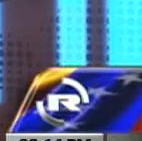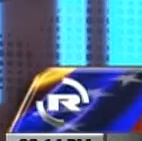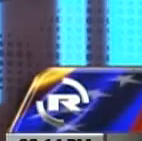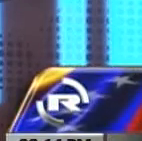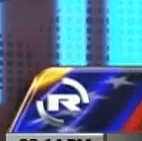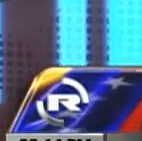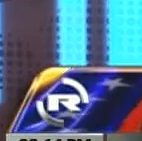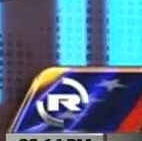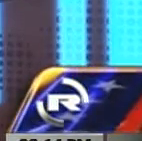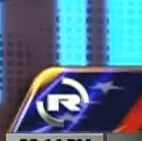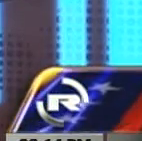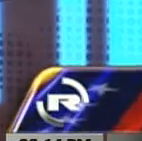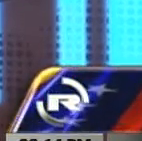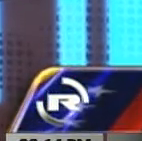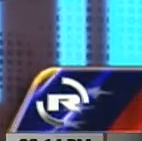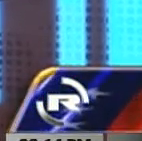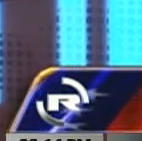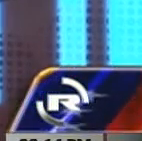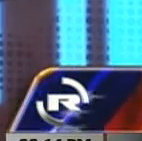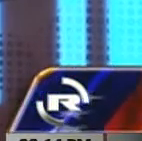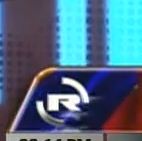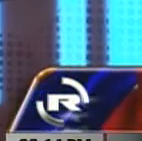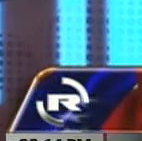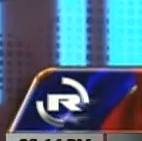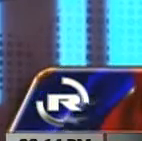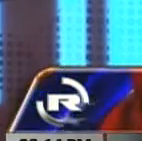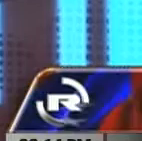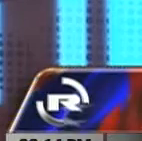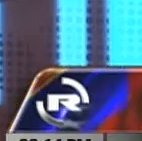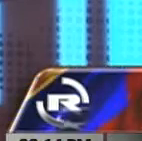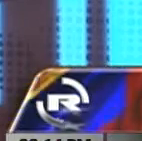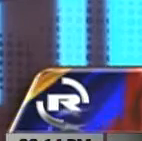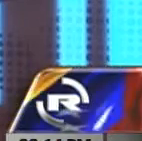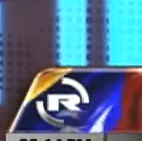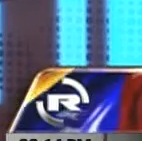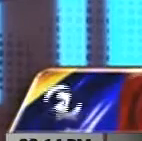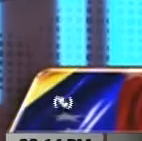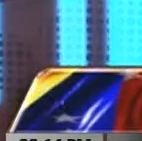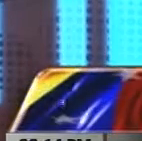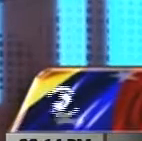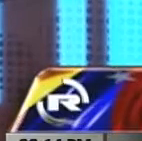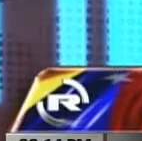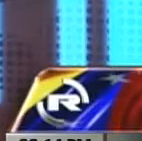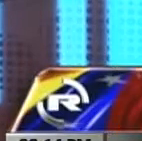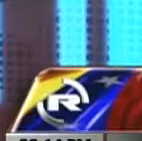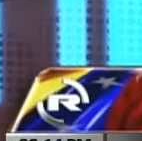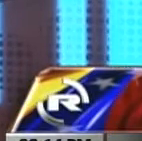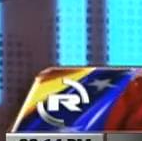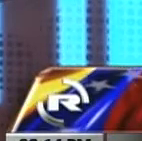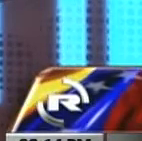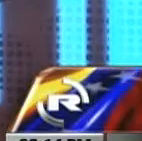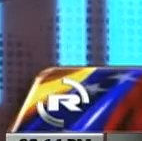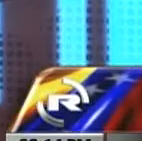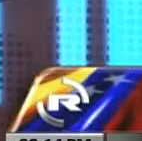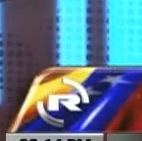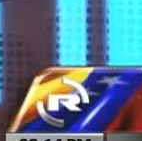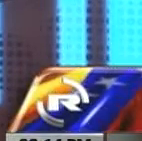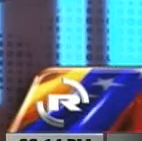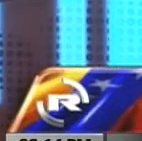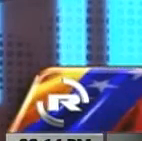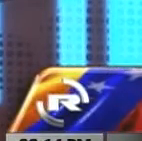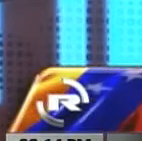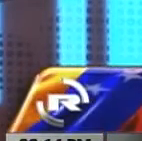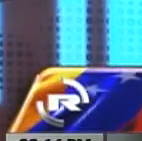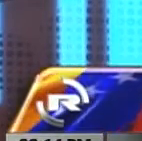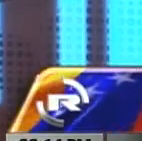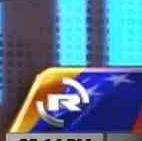trasladar a la Escuela Venezolana de Planificación, donde se realiza el 13º Encuentro de Historia. Ya está Jocelyn Jiménez y nos amplía